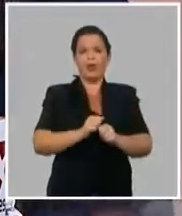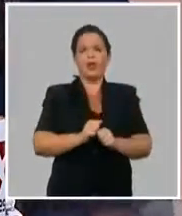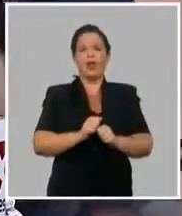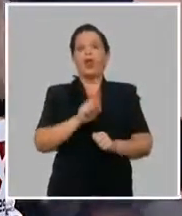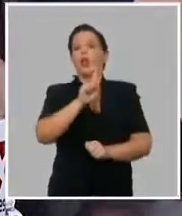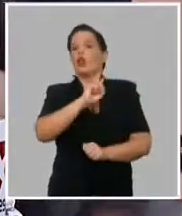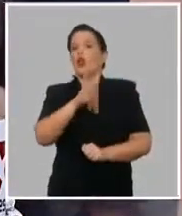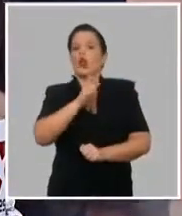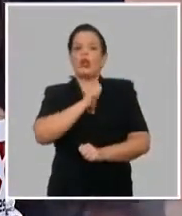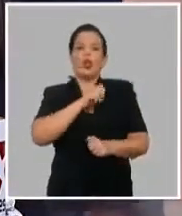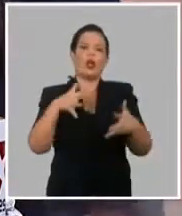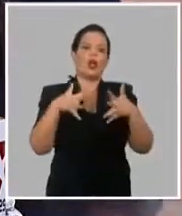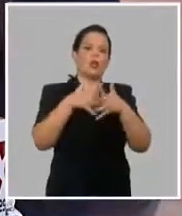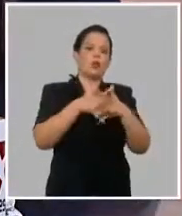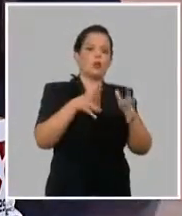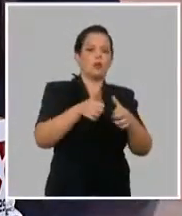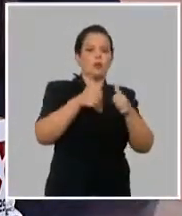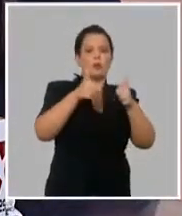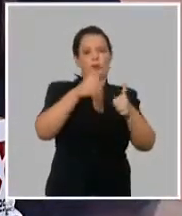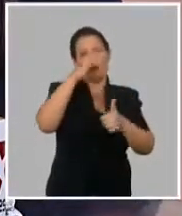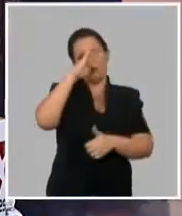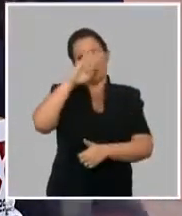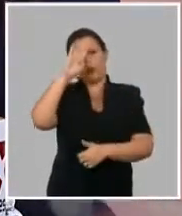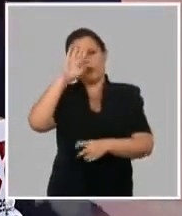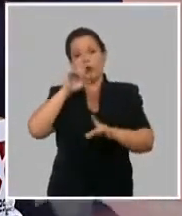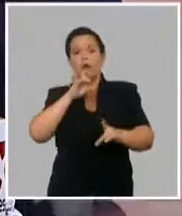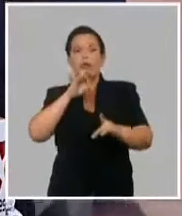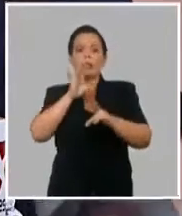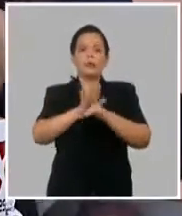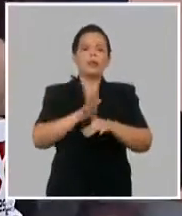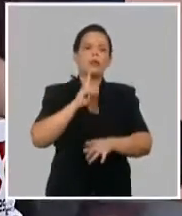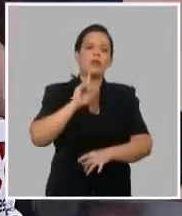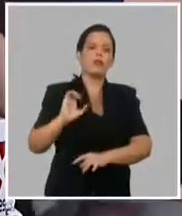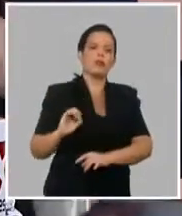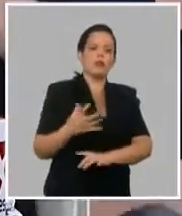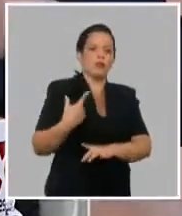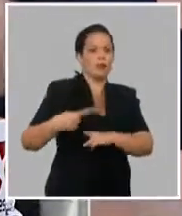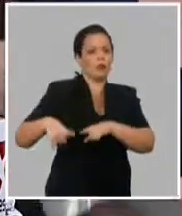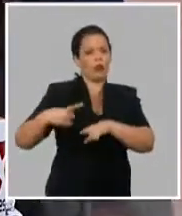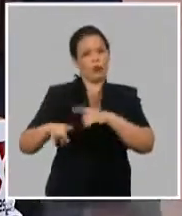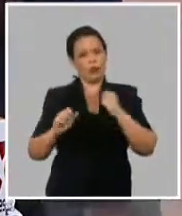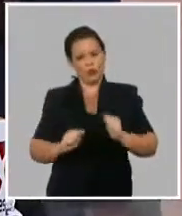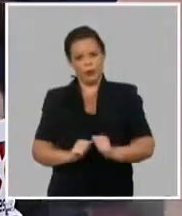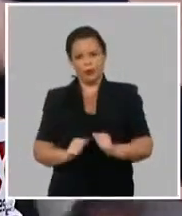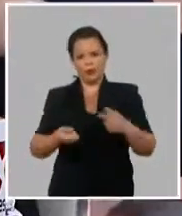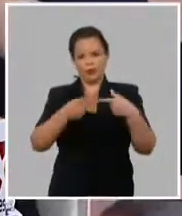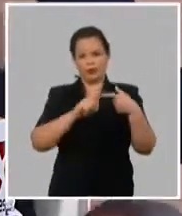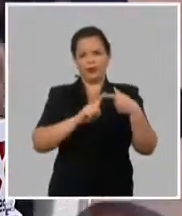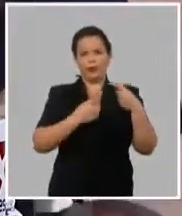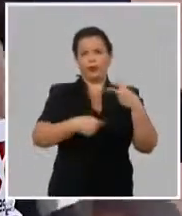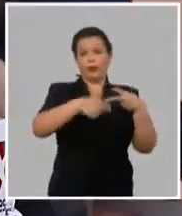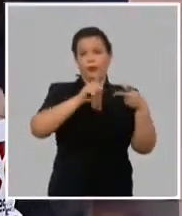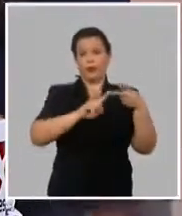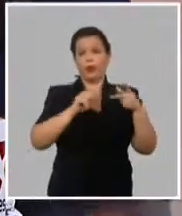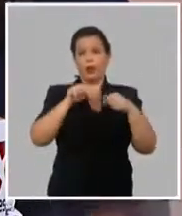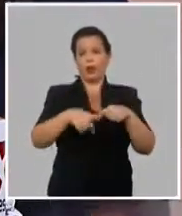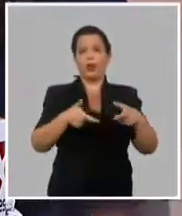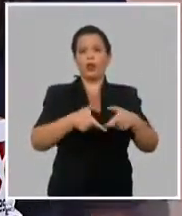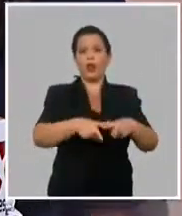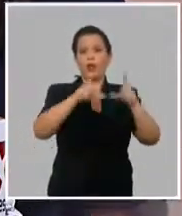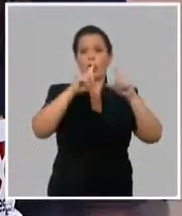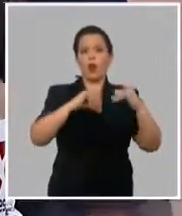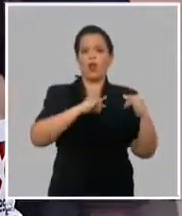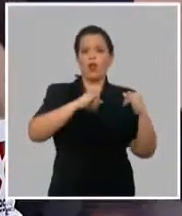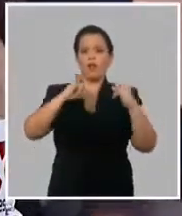el camino de la especulación y la manipulación política esa reunión que tú mencionabas en la que se le comunica a